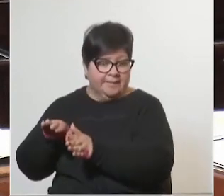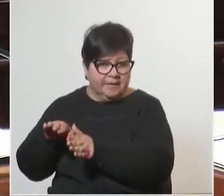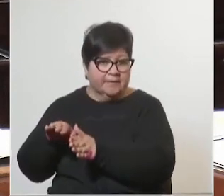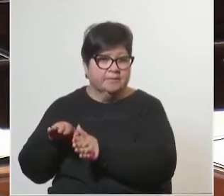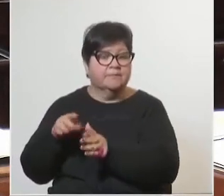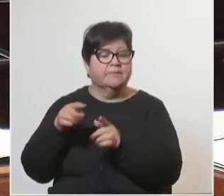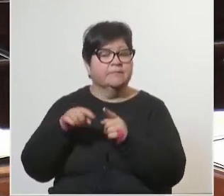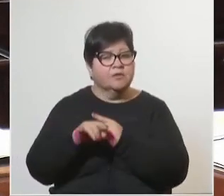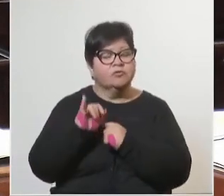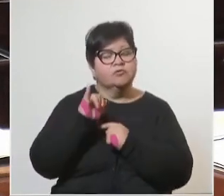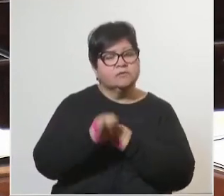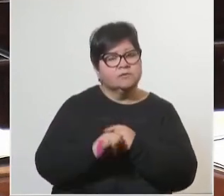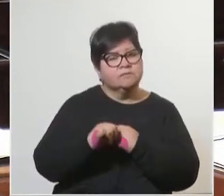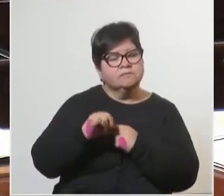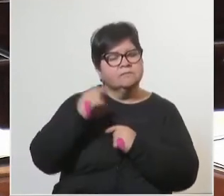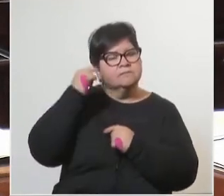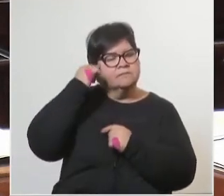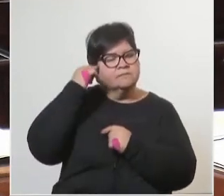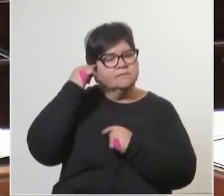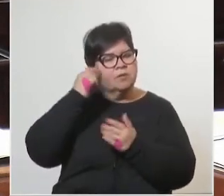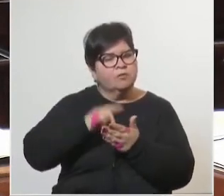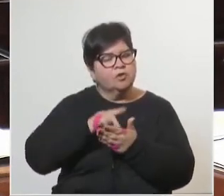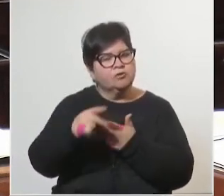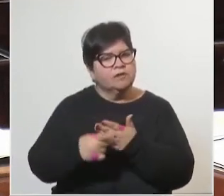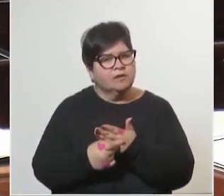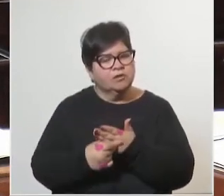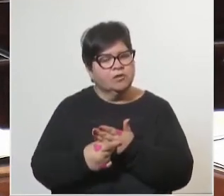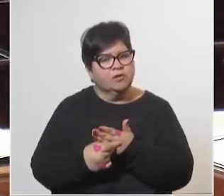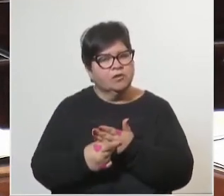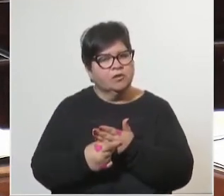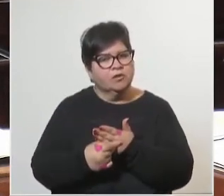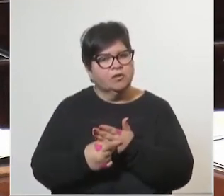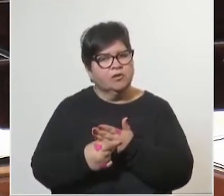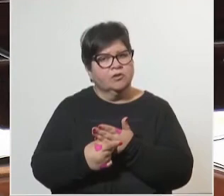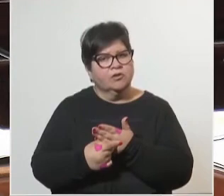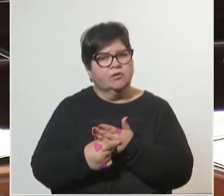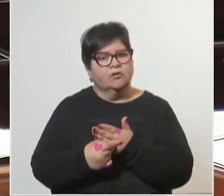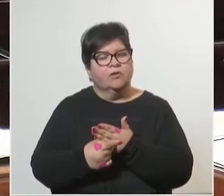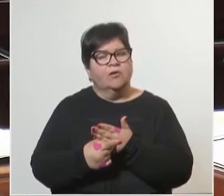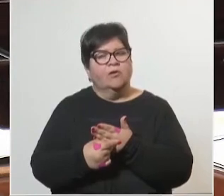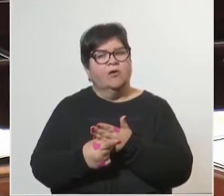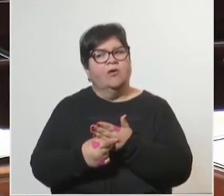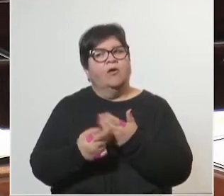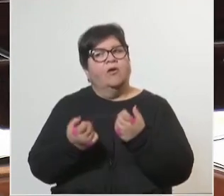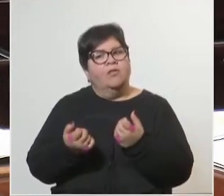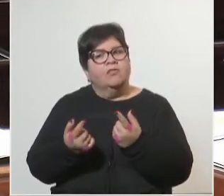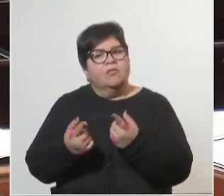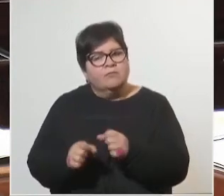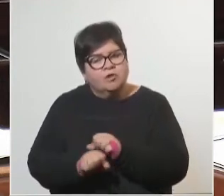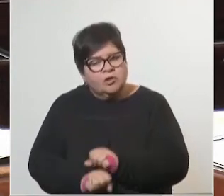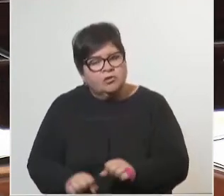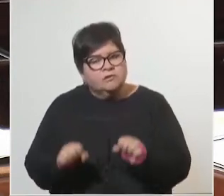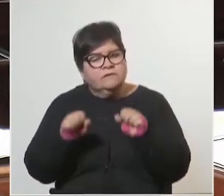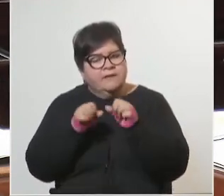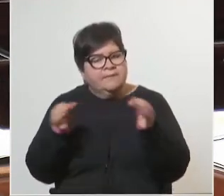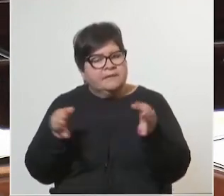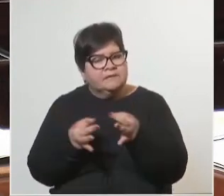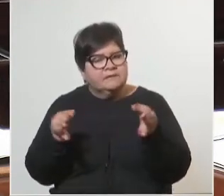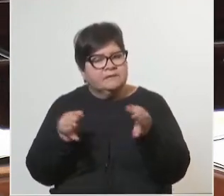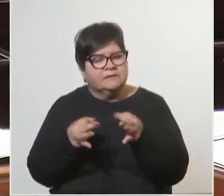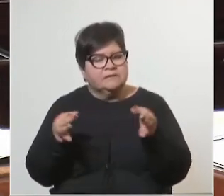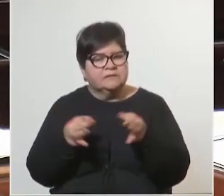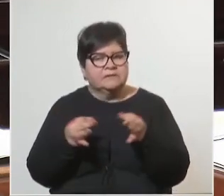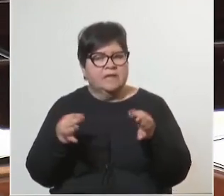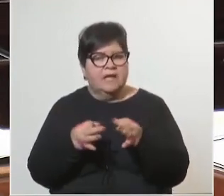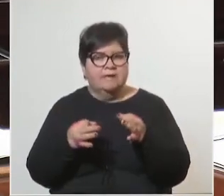está dirigido a prestarle un tratamiento carcelario muy especial a las